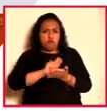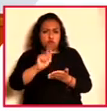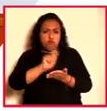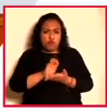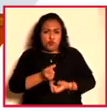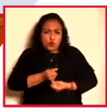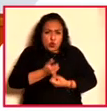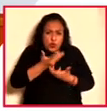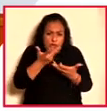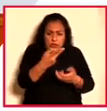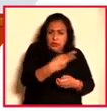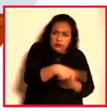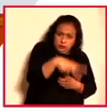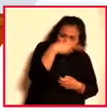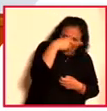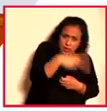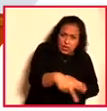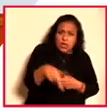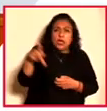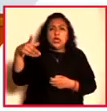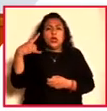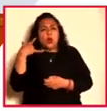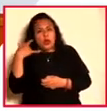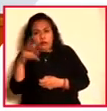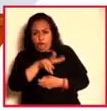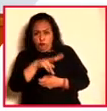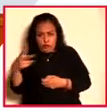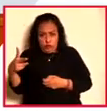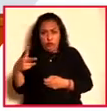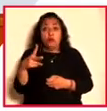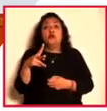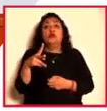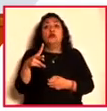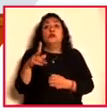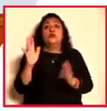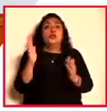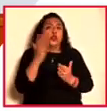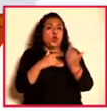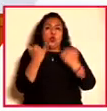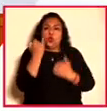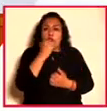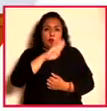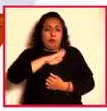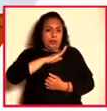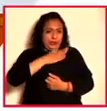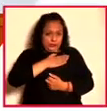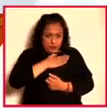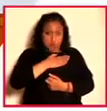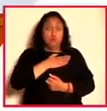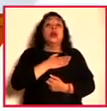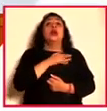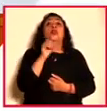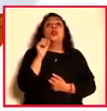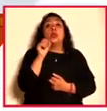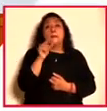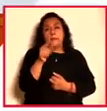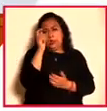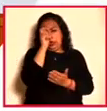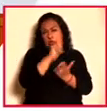de México como de California, y de las dos Californias, todo en español. Y tendremos